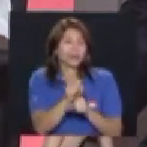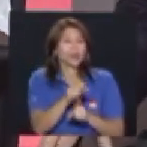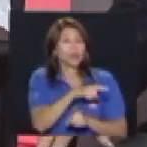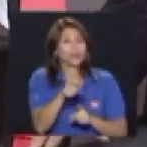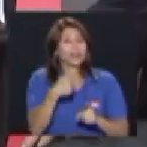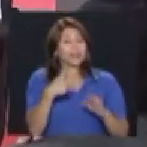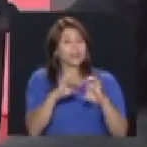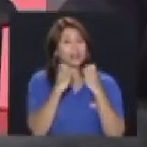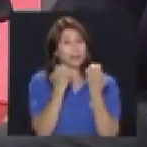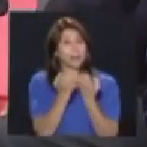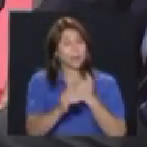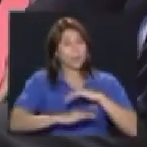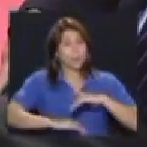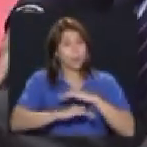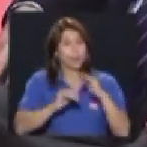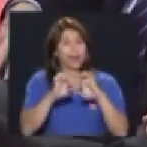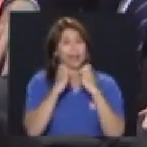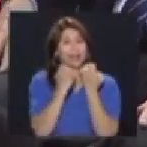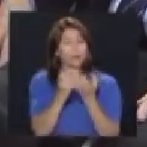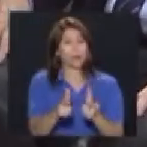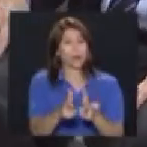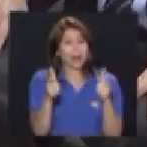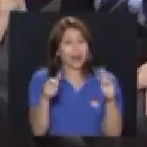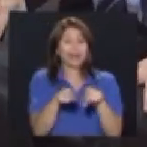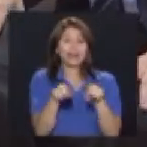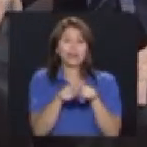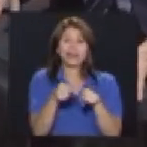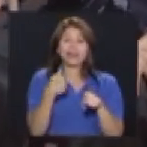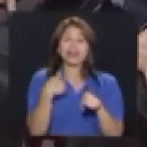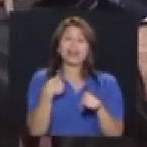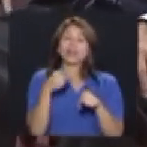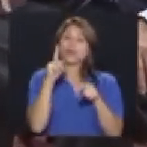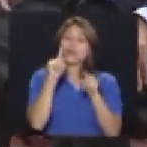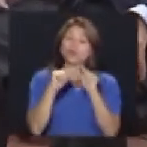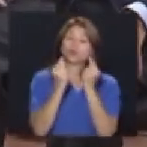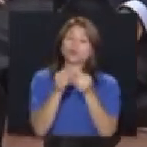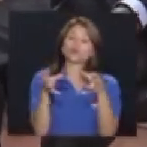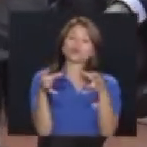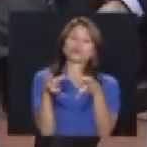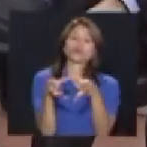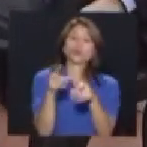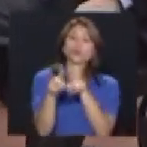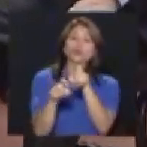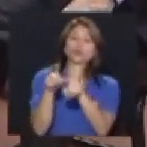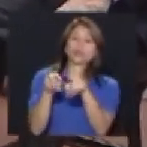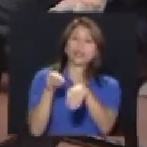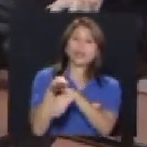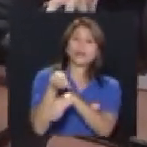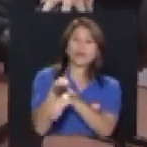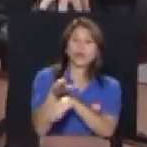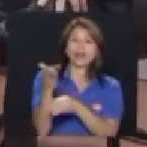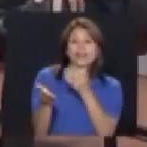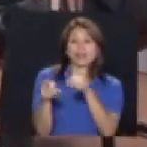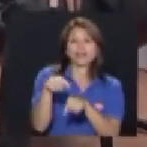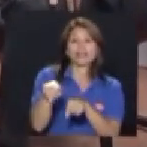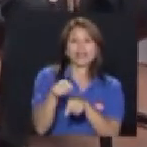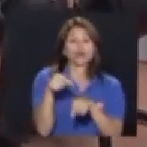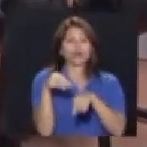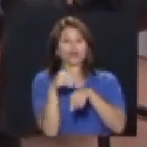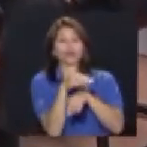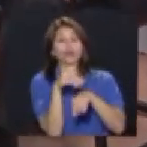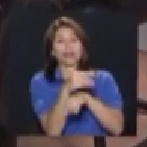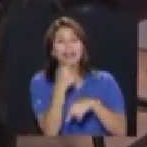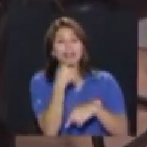equipo base y un equipo muy grande, y además tienen un consejo consultivo que seguramente les dice cosas que a veces